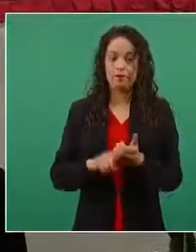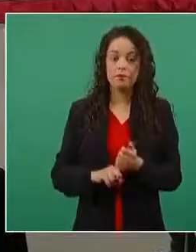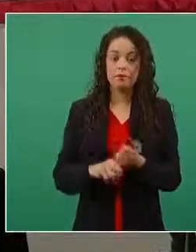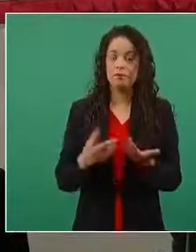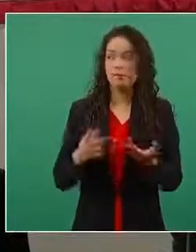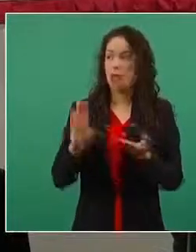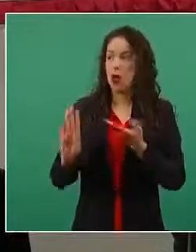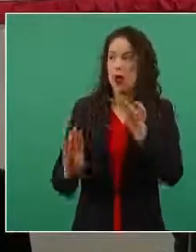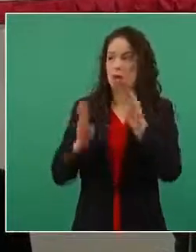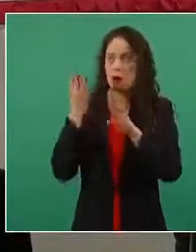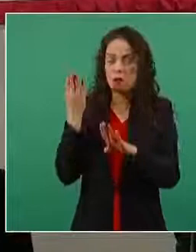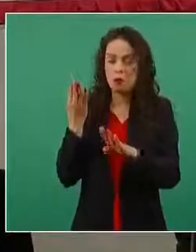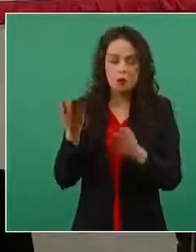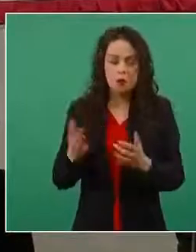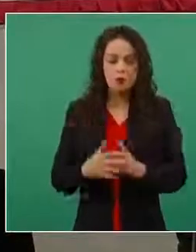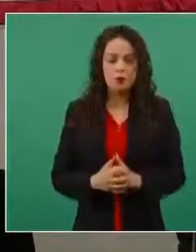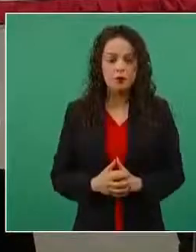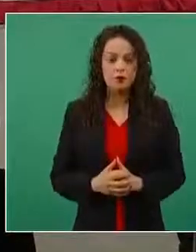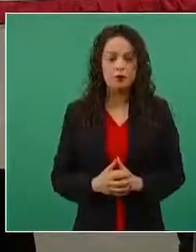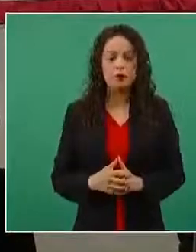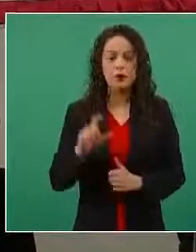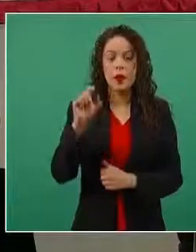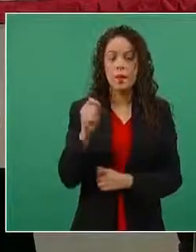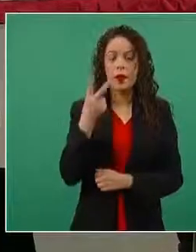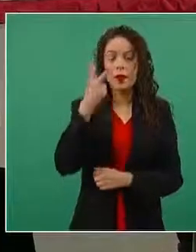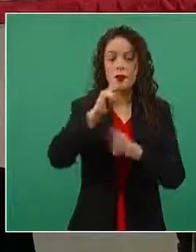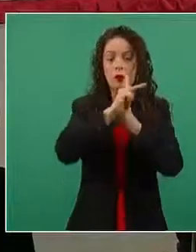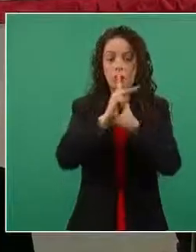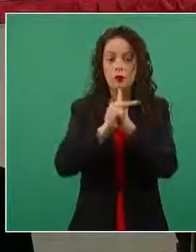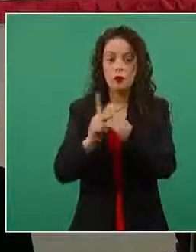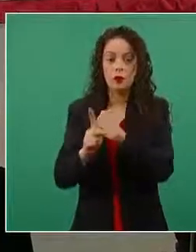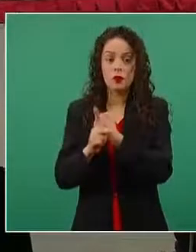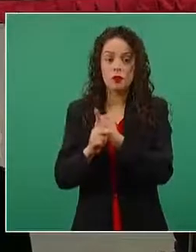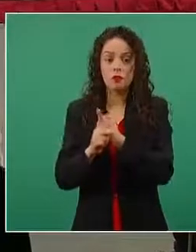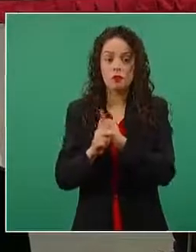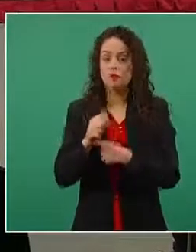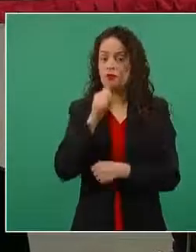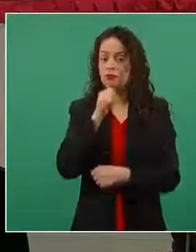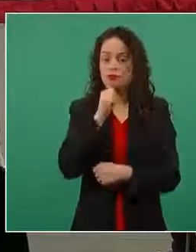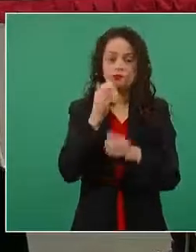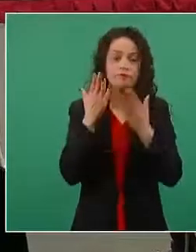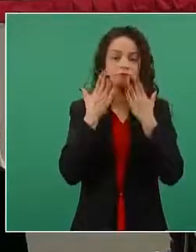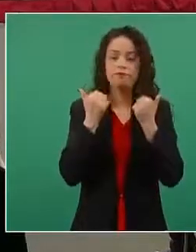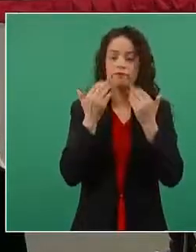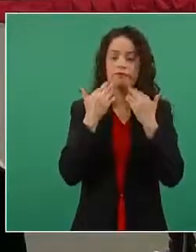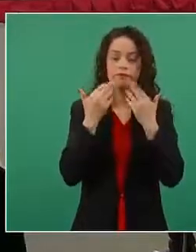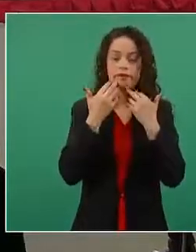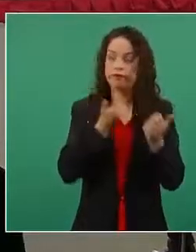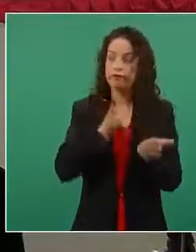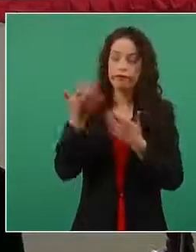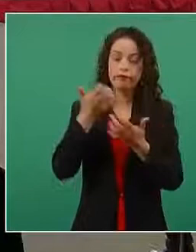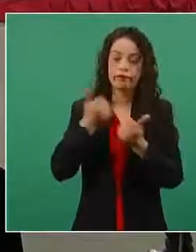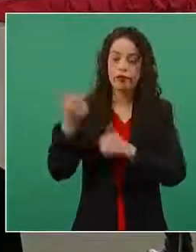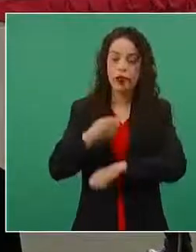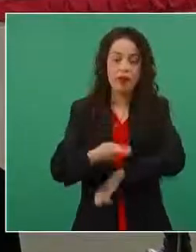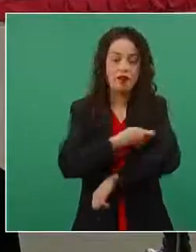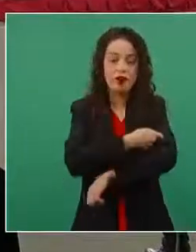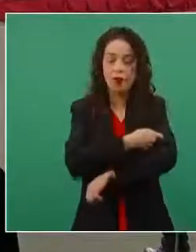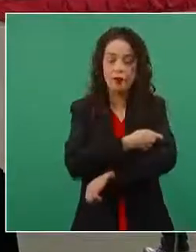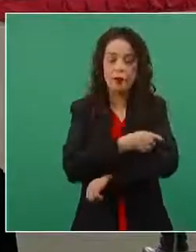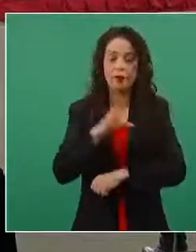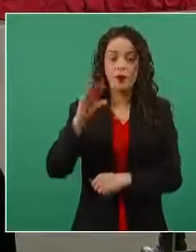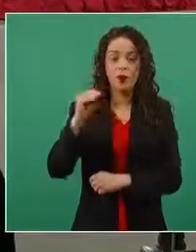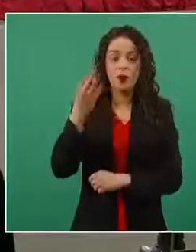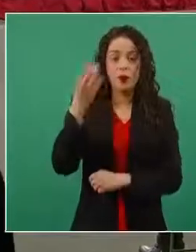proceso de vacunación. 22 países no tienen todavía, desgraciadamente, vacunas.